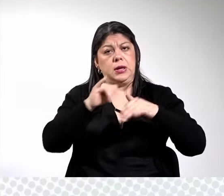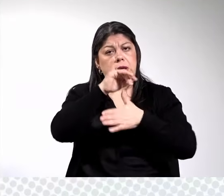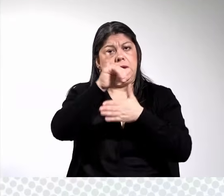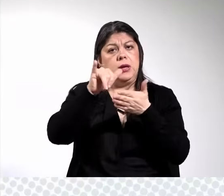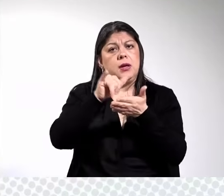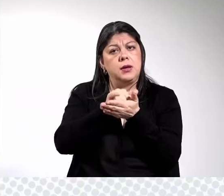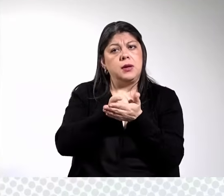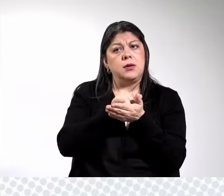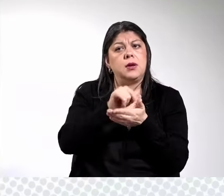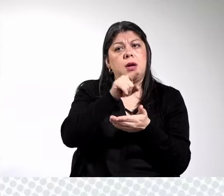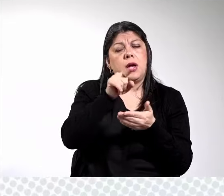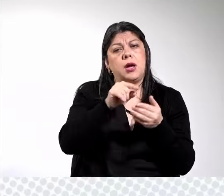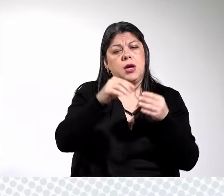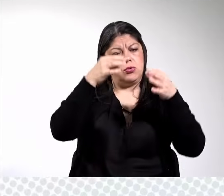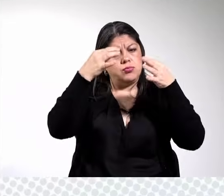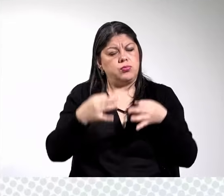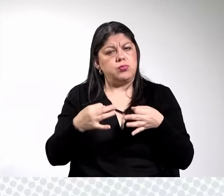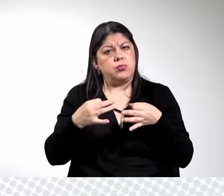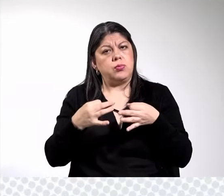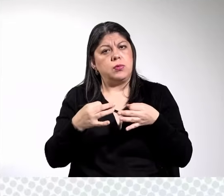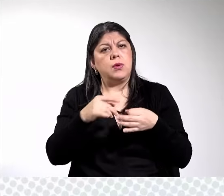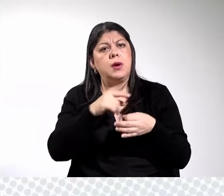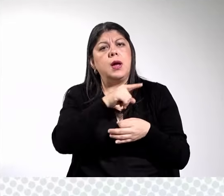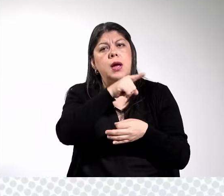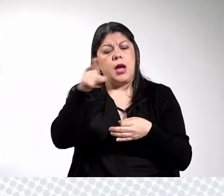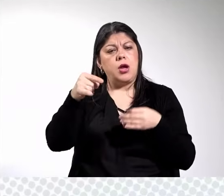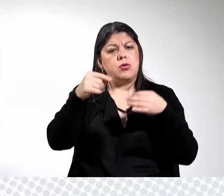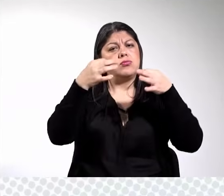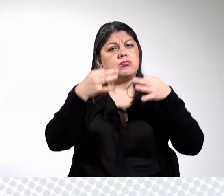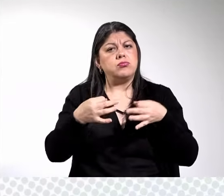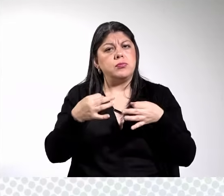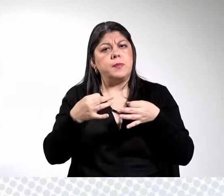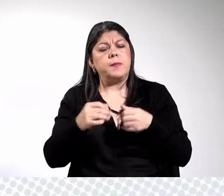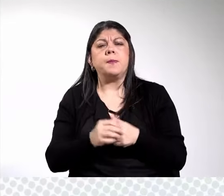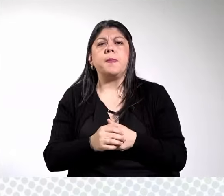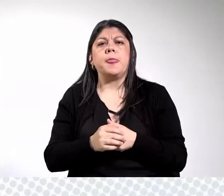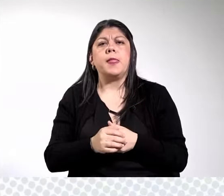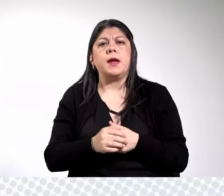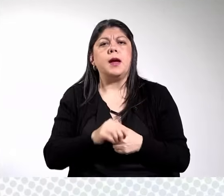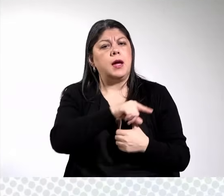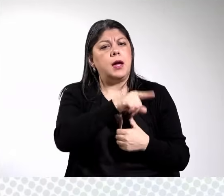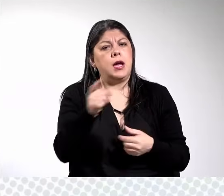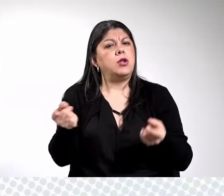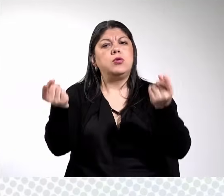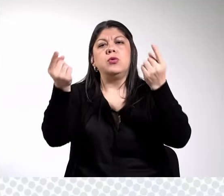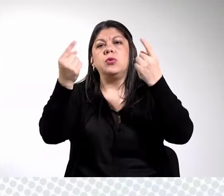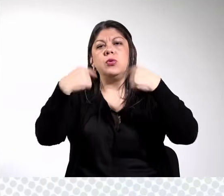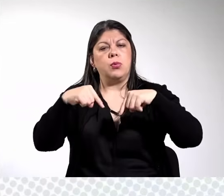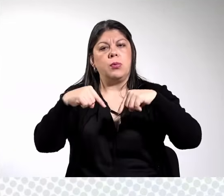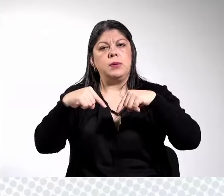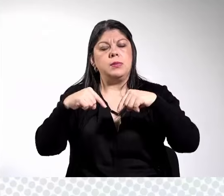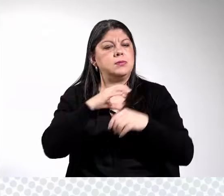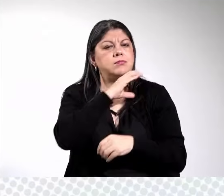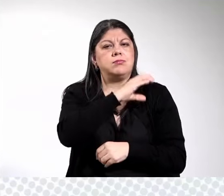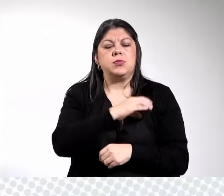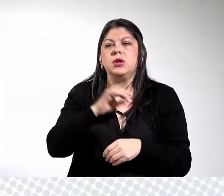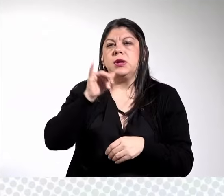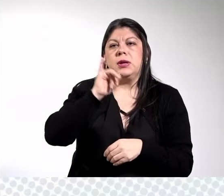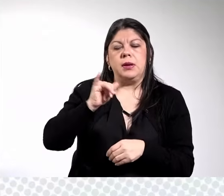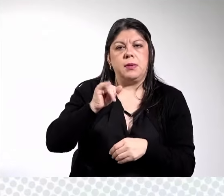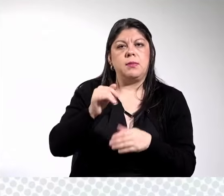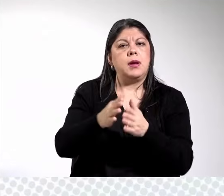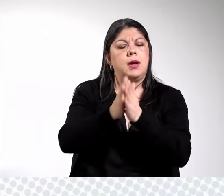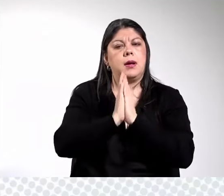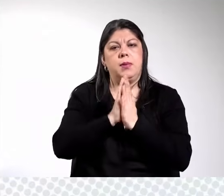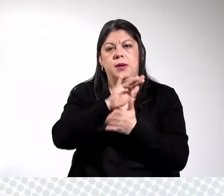atendió, ellos tomaron una decisión. Ellos tomaron una decisión de que ellos no volvían a venir en esas condiciones a pedir